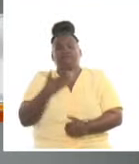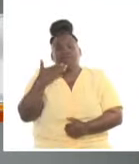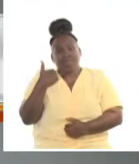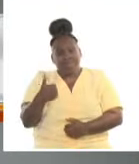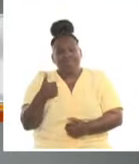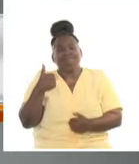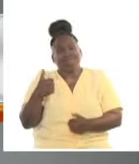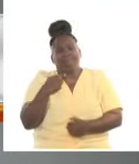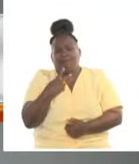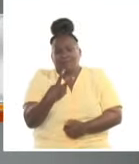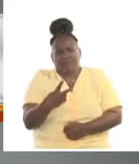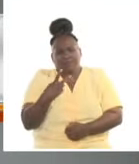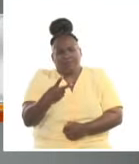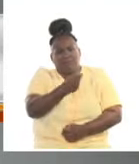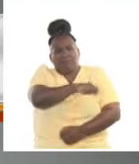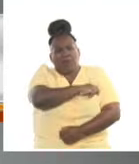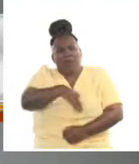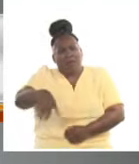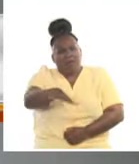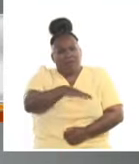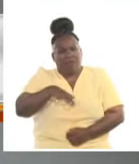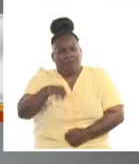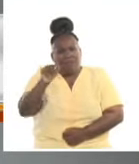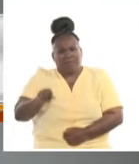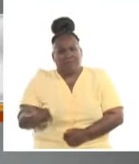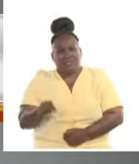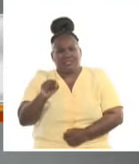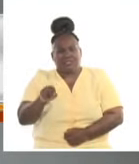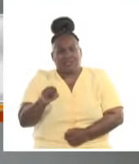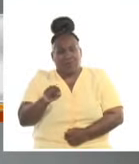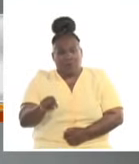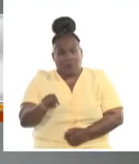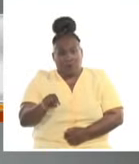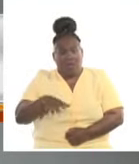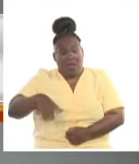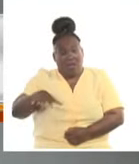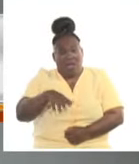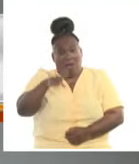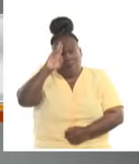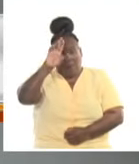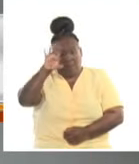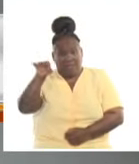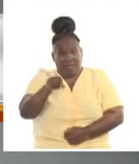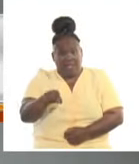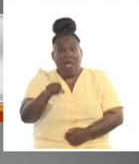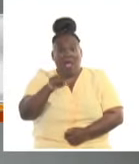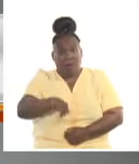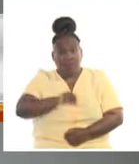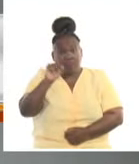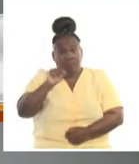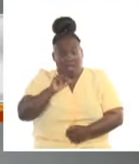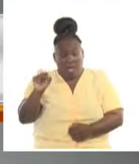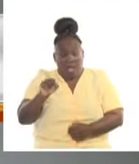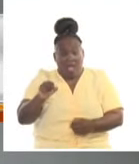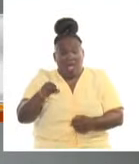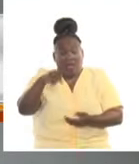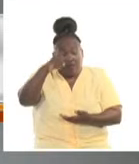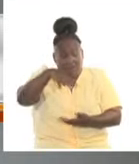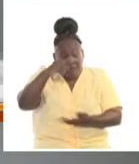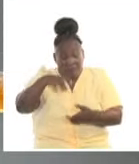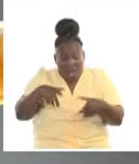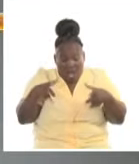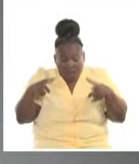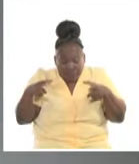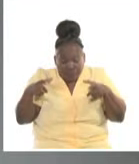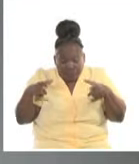para la atención a la población de la zona de atracción del hospital, un equipo donde se van a lograr imágenes de muy buena calidad y